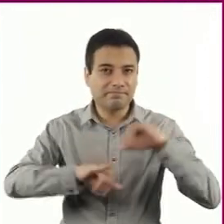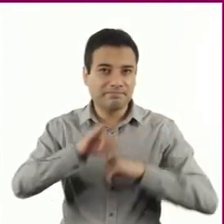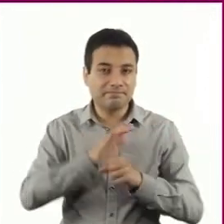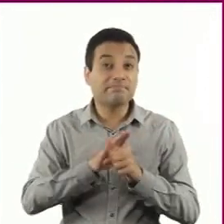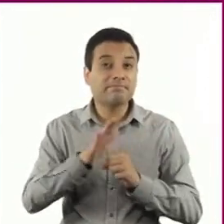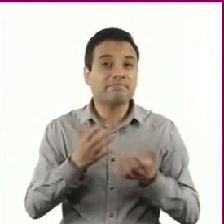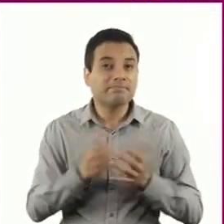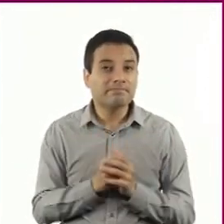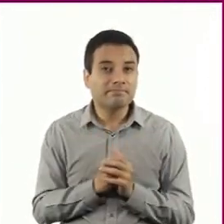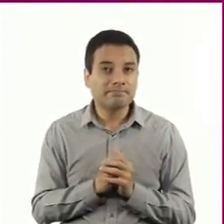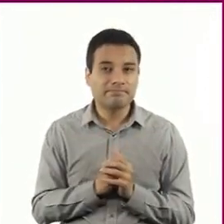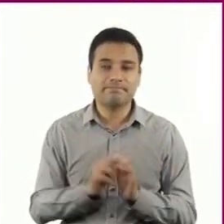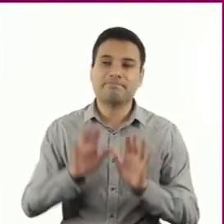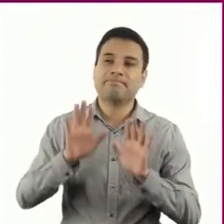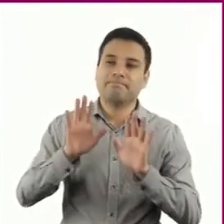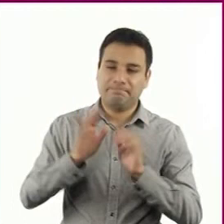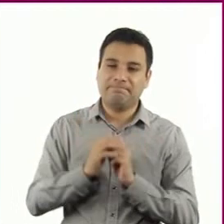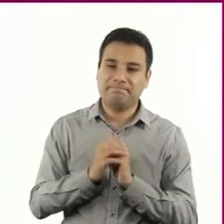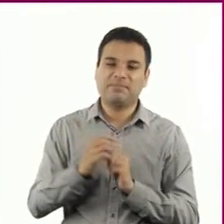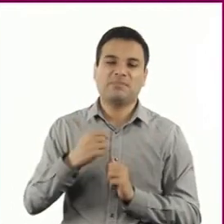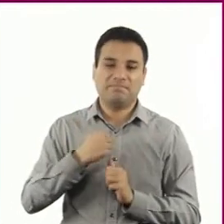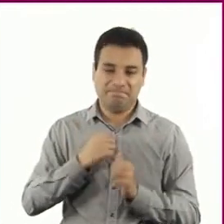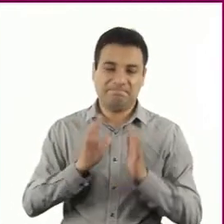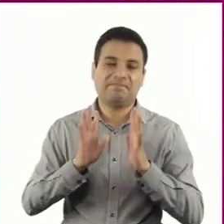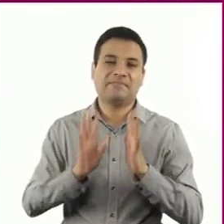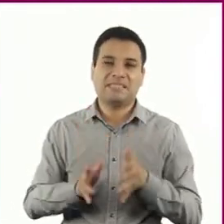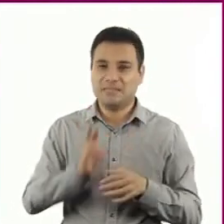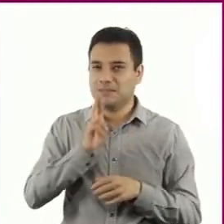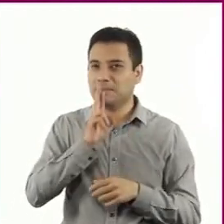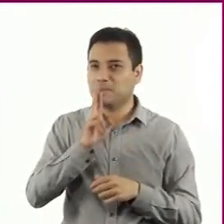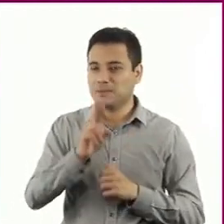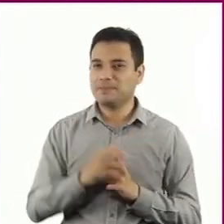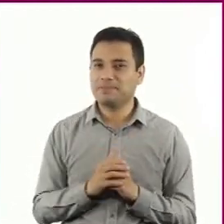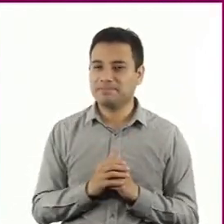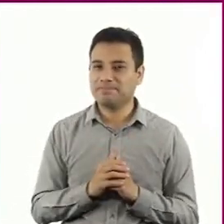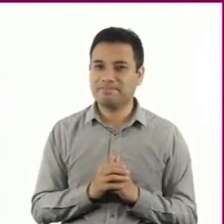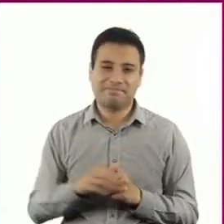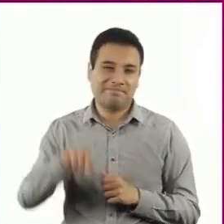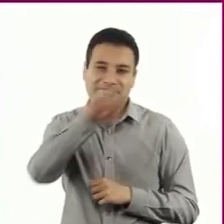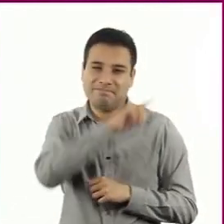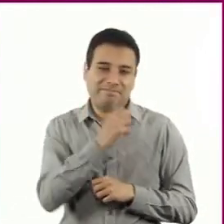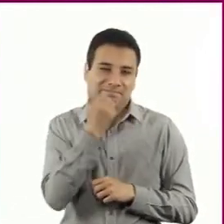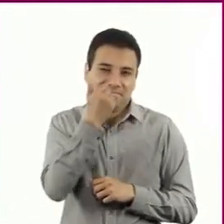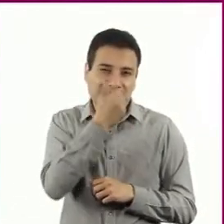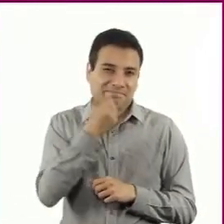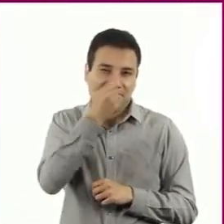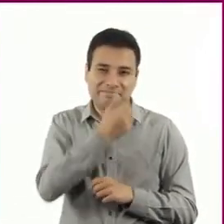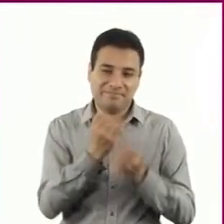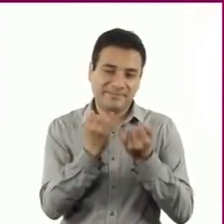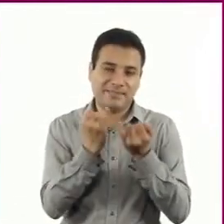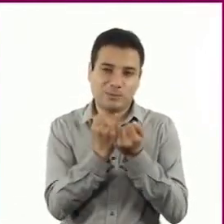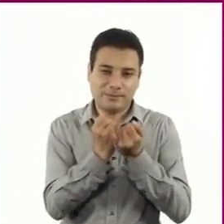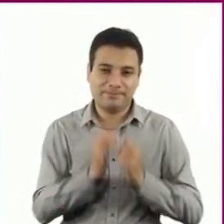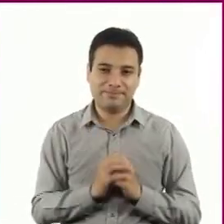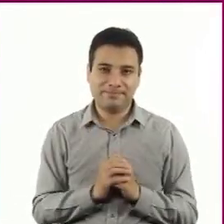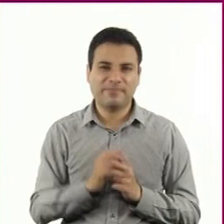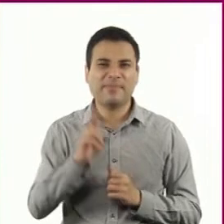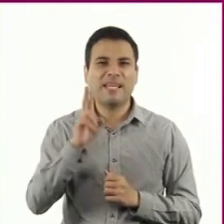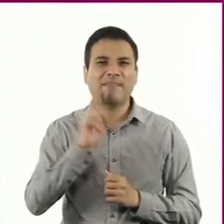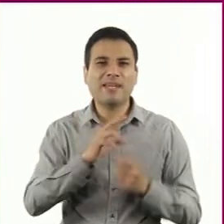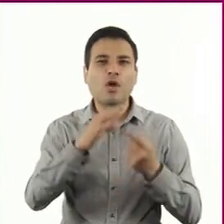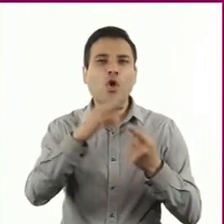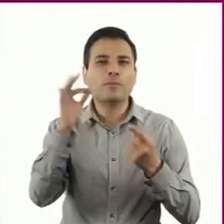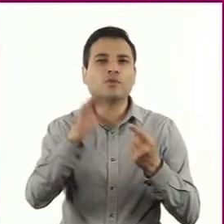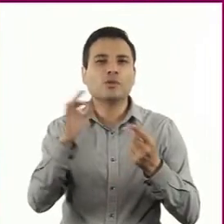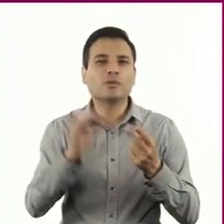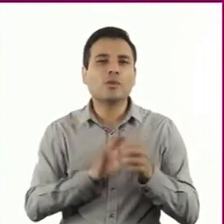millonésimos? Profesor, creo que ya tengo la respuesta, como seguramente ustedes en casa. ¿Nos muestra las opciones posibles